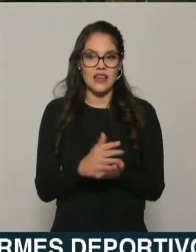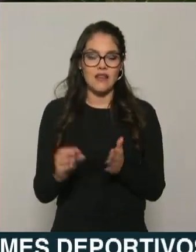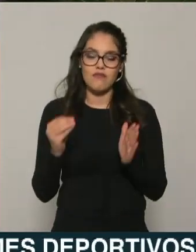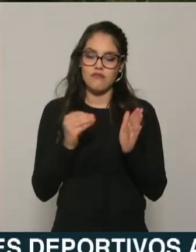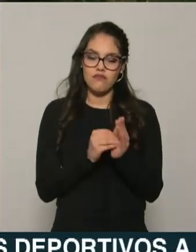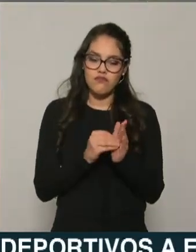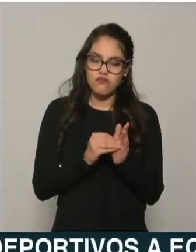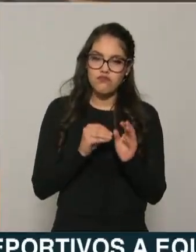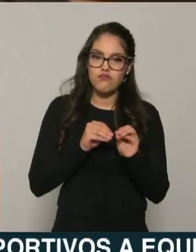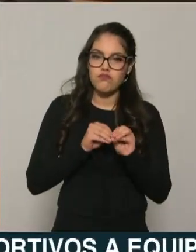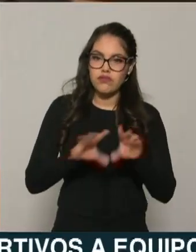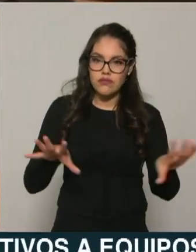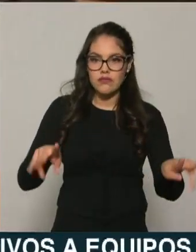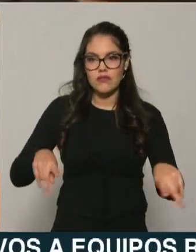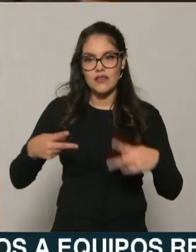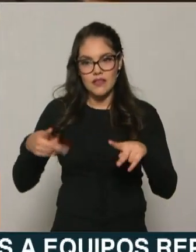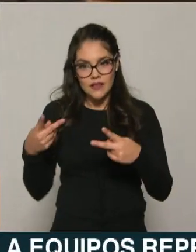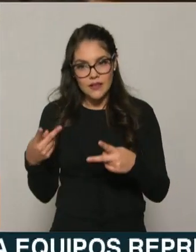y